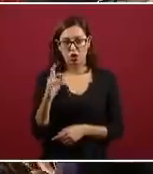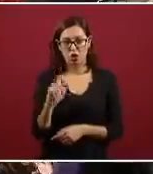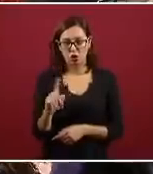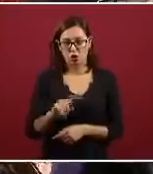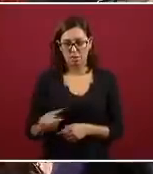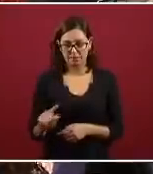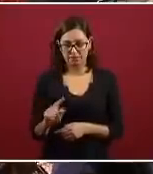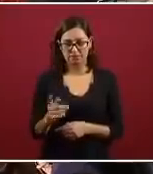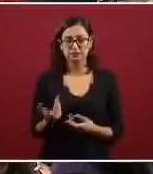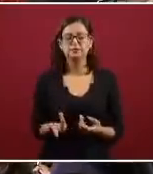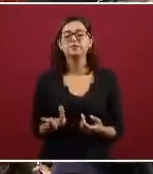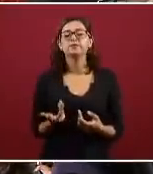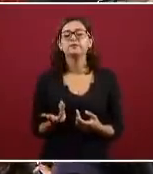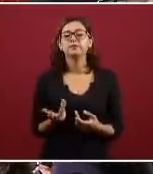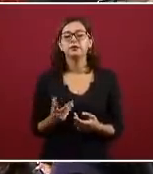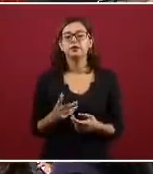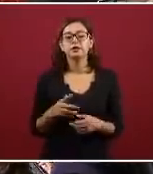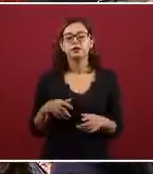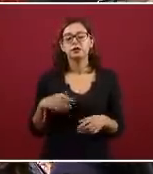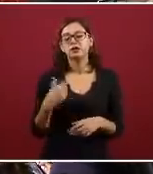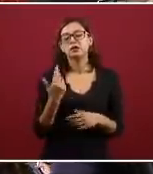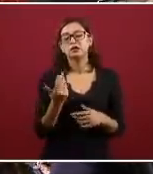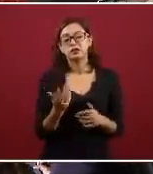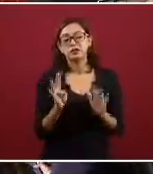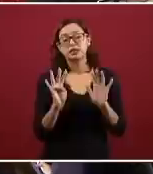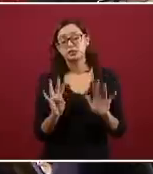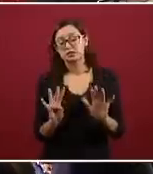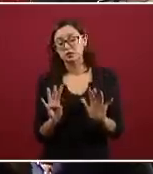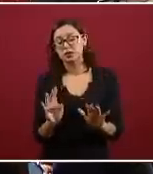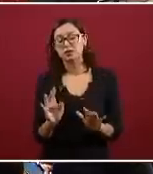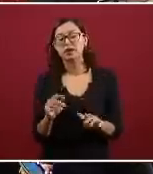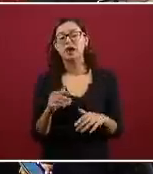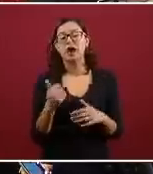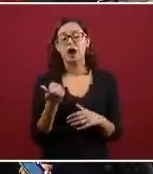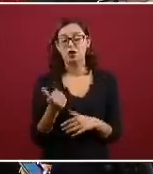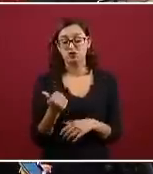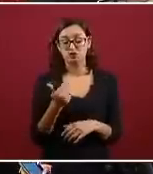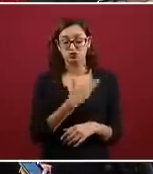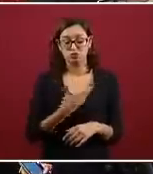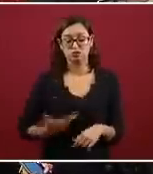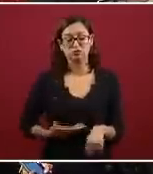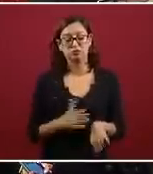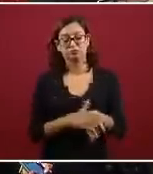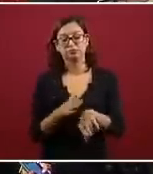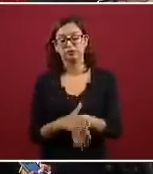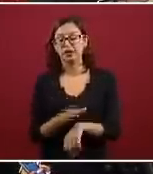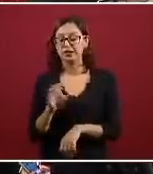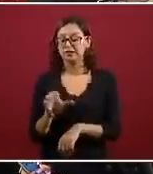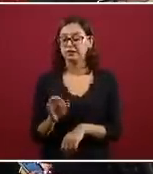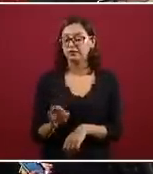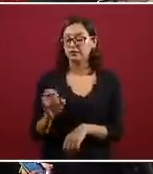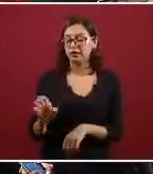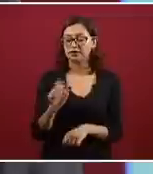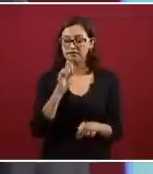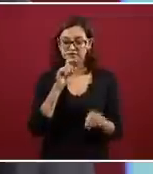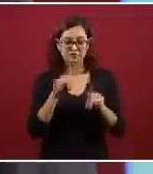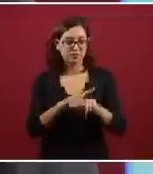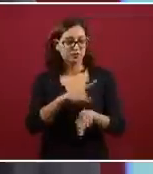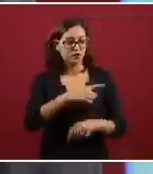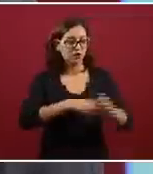presidente de México, entre el 19 y 26 de agosto, convocó a la Comisión Federal de Electricidad y las